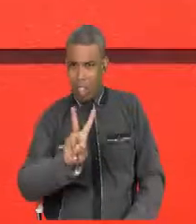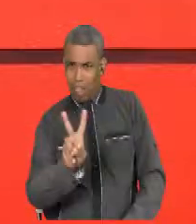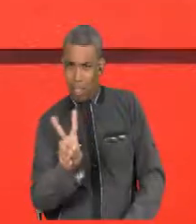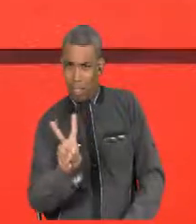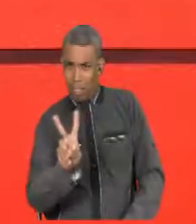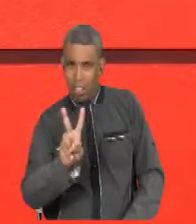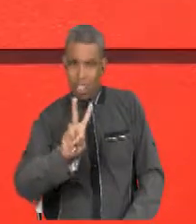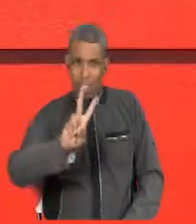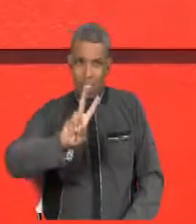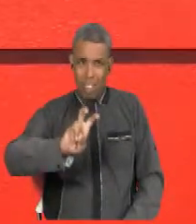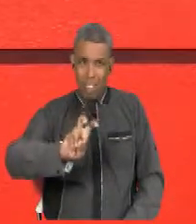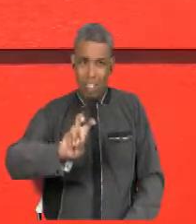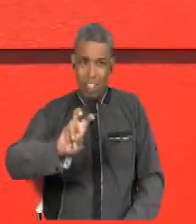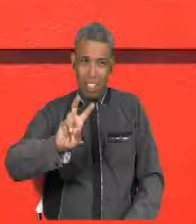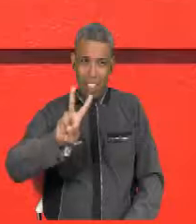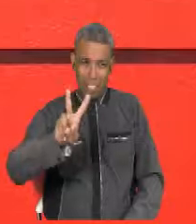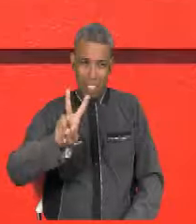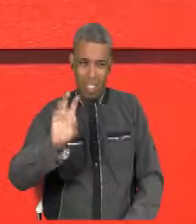322-720-1308.